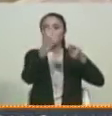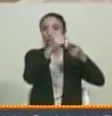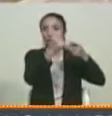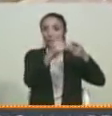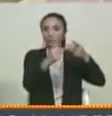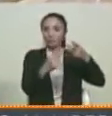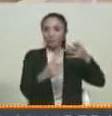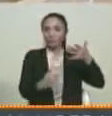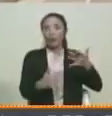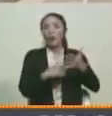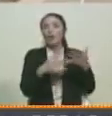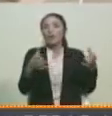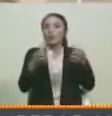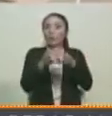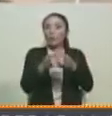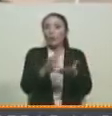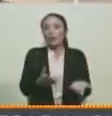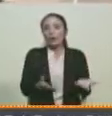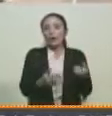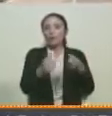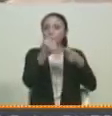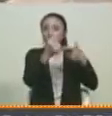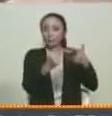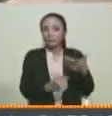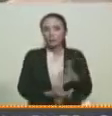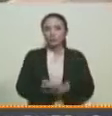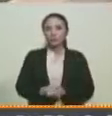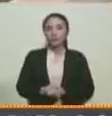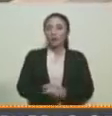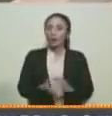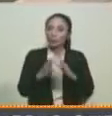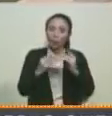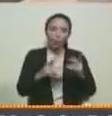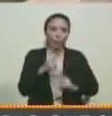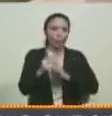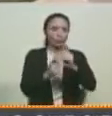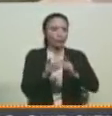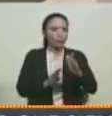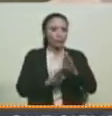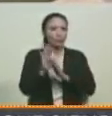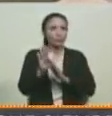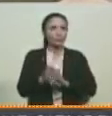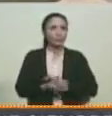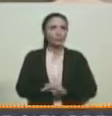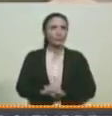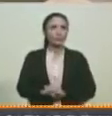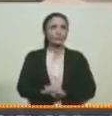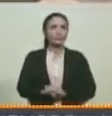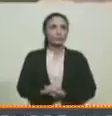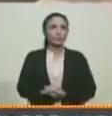agenda económica bolivariana, la liberación de esas capacidades productivas. Así que